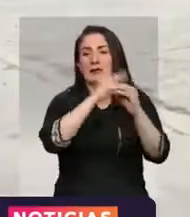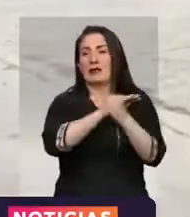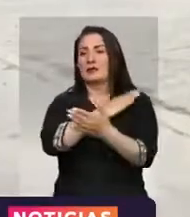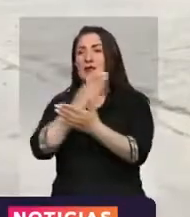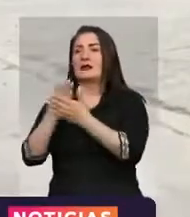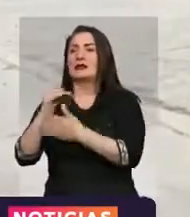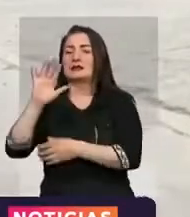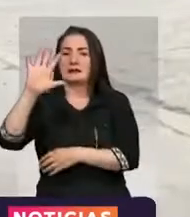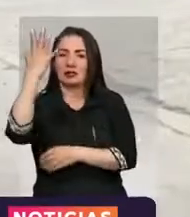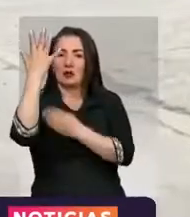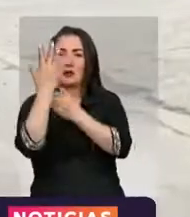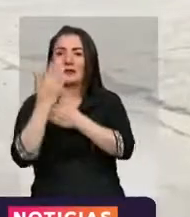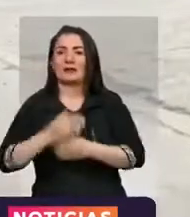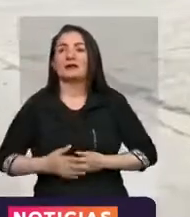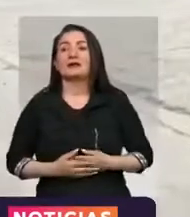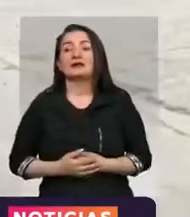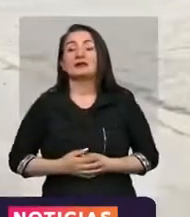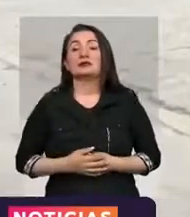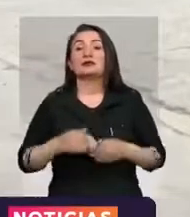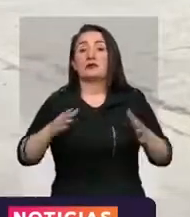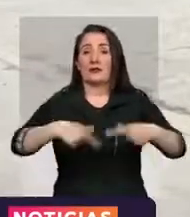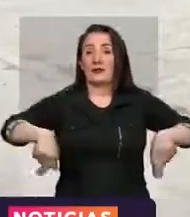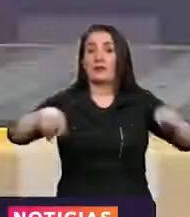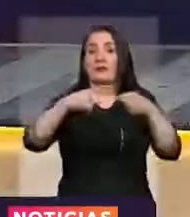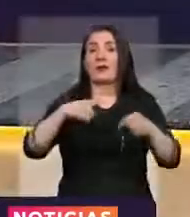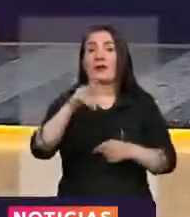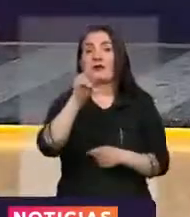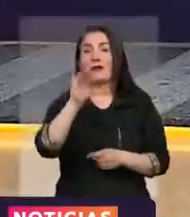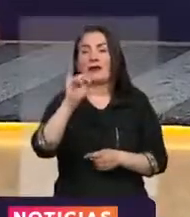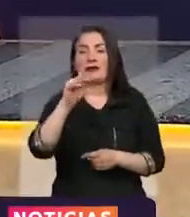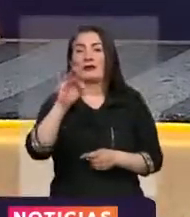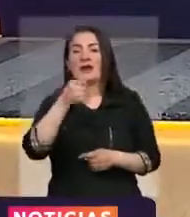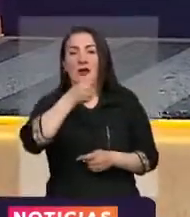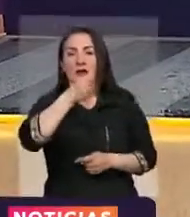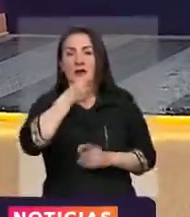hasta las 5 de la mañana. Desde Los Mártires, Daniela Espitia, Noticias Capital.